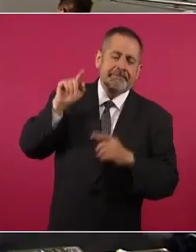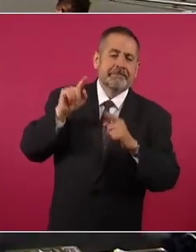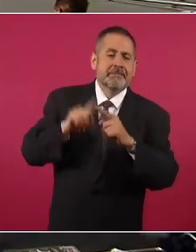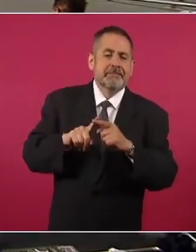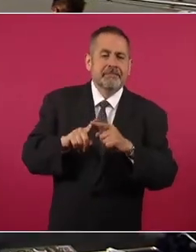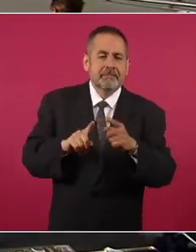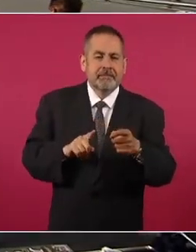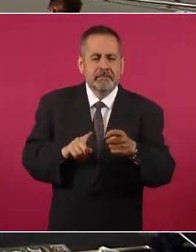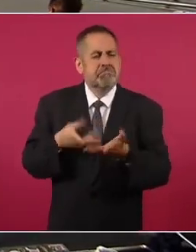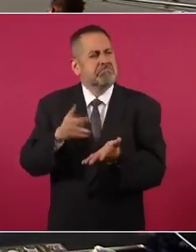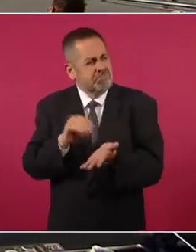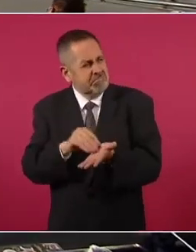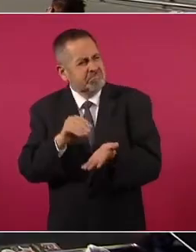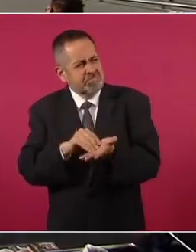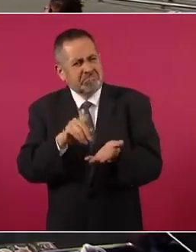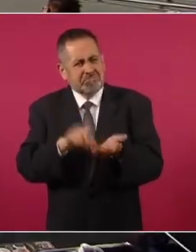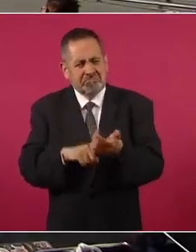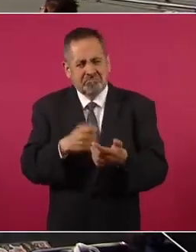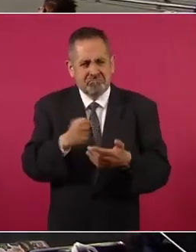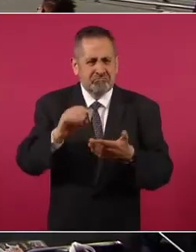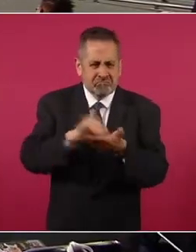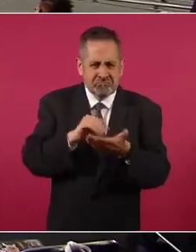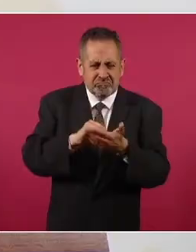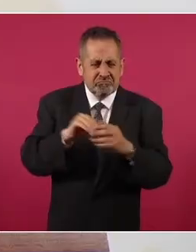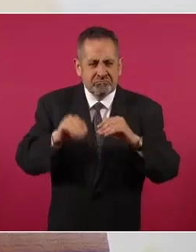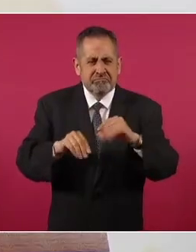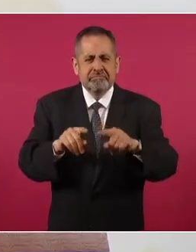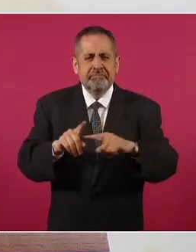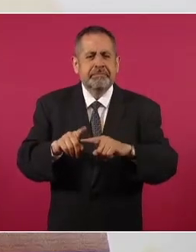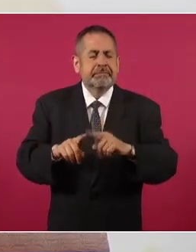y siguen siendo, ¿no? Cuando son buenas,